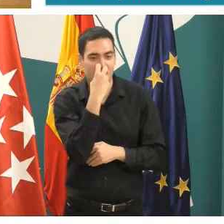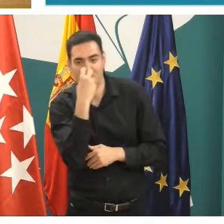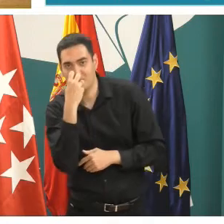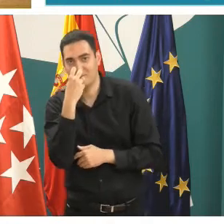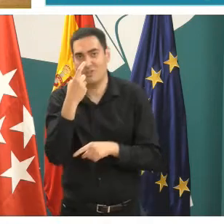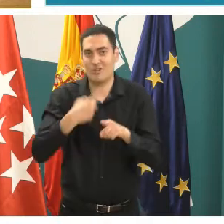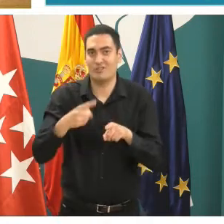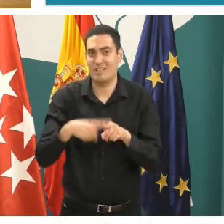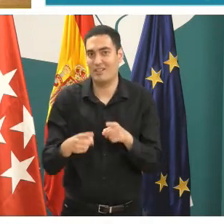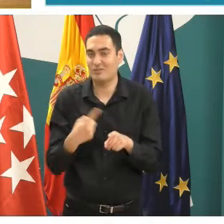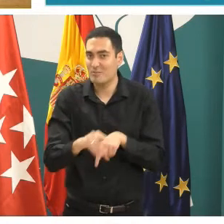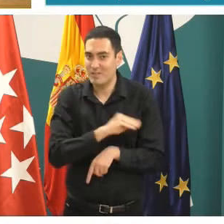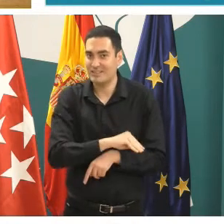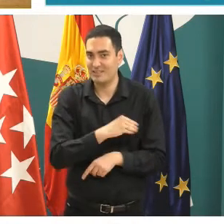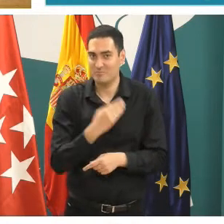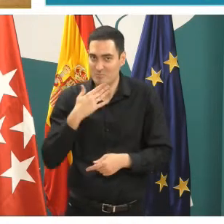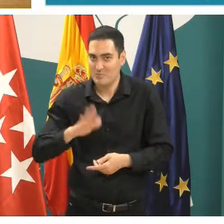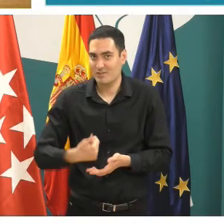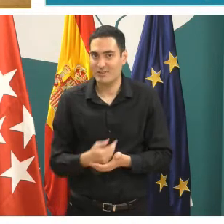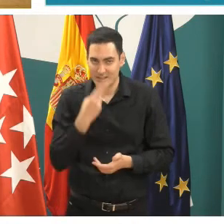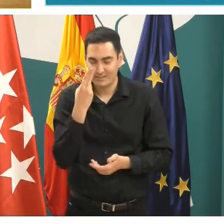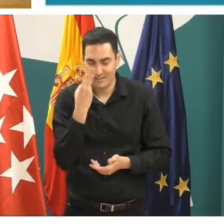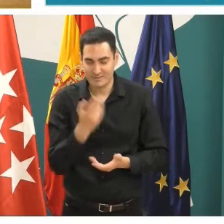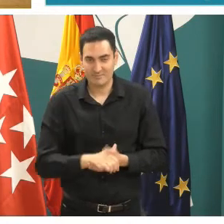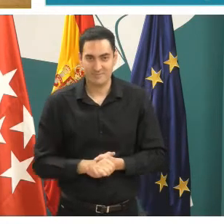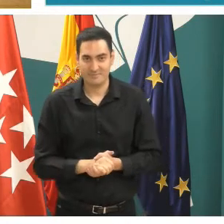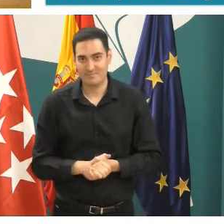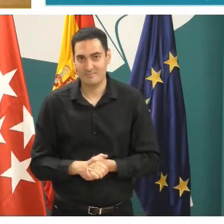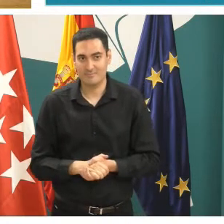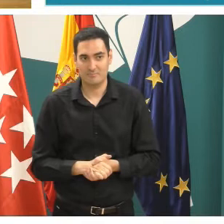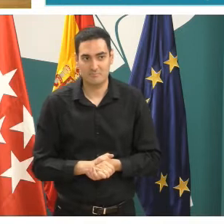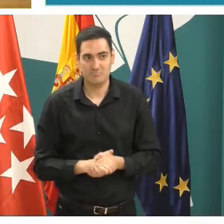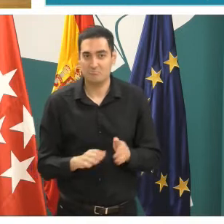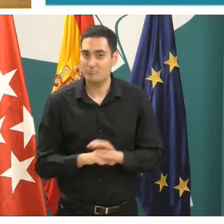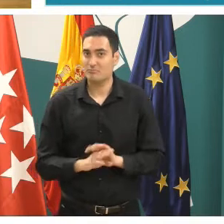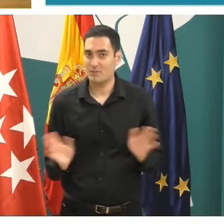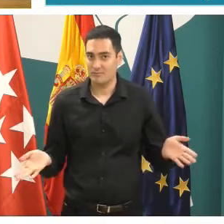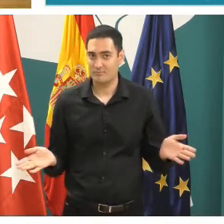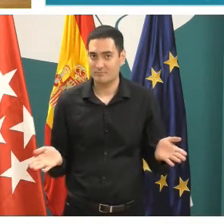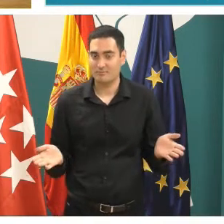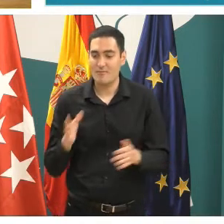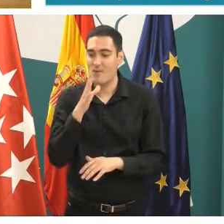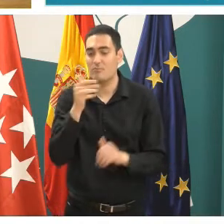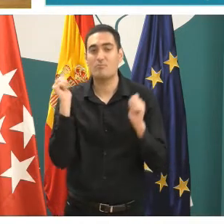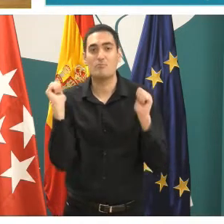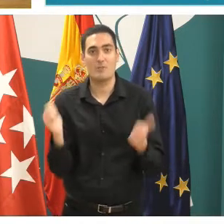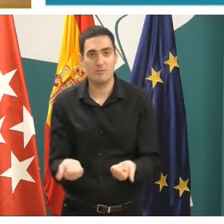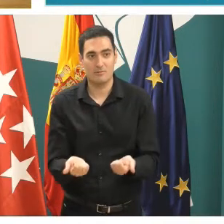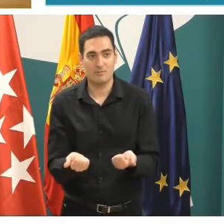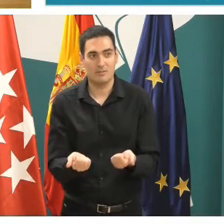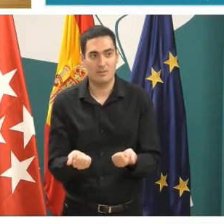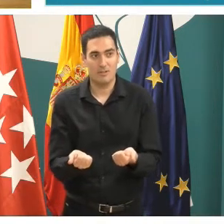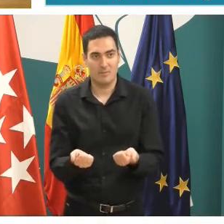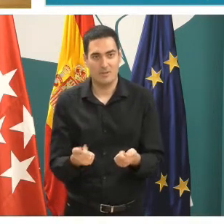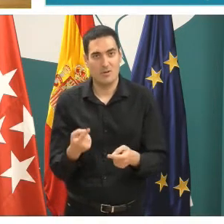son cosas bastante chulas y bastante interesantes. Y sin más, vamos a dar paso ya a lo que es la